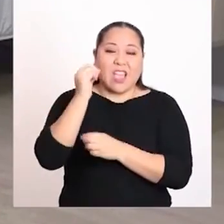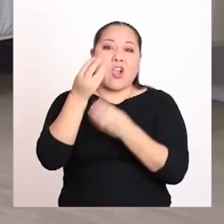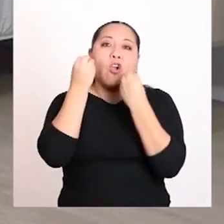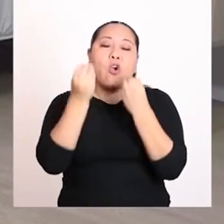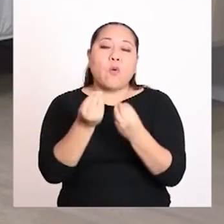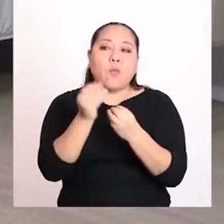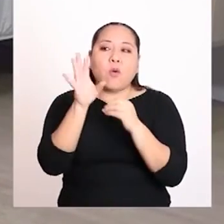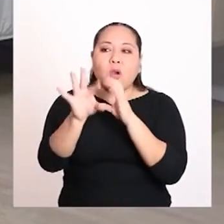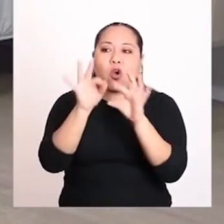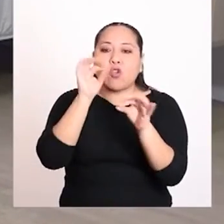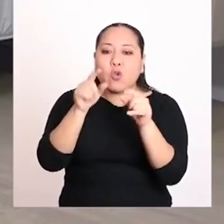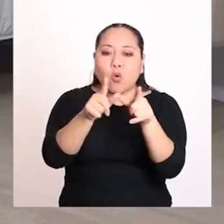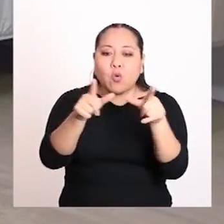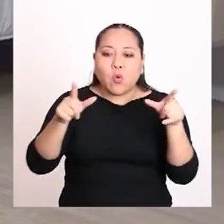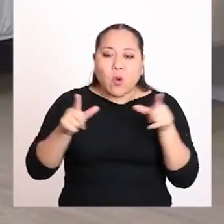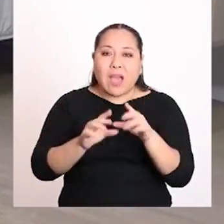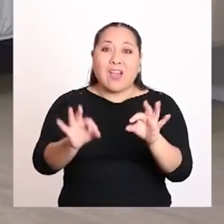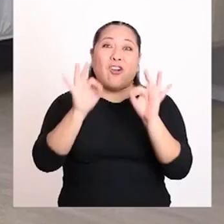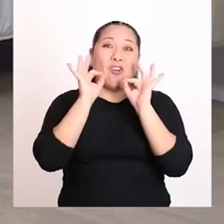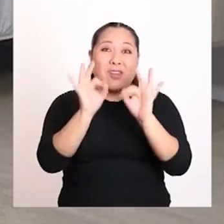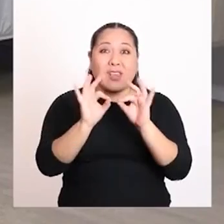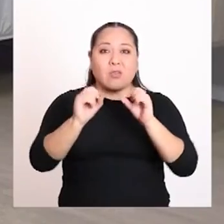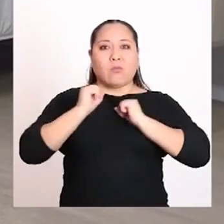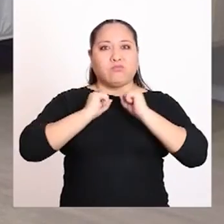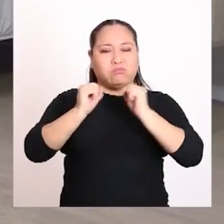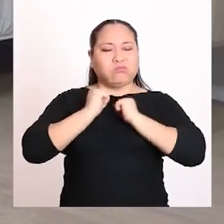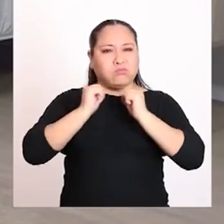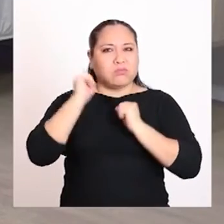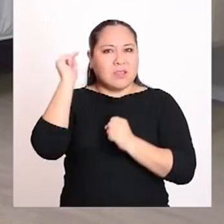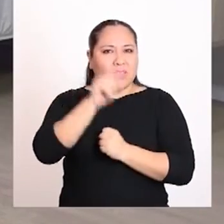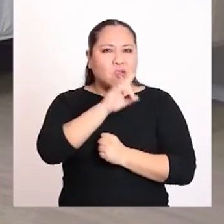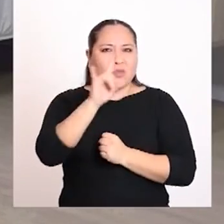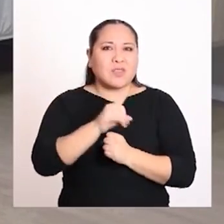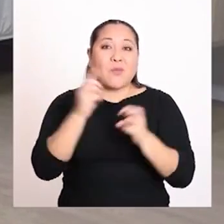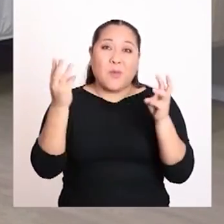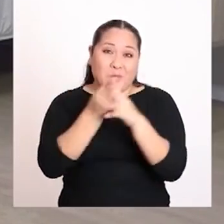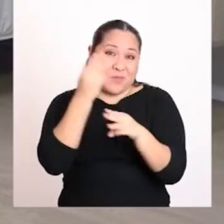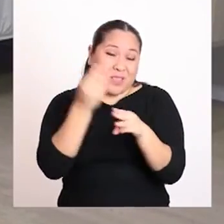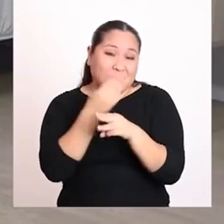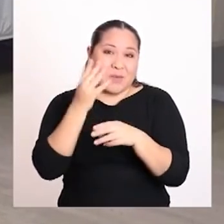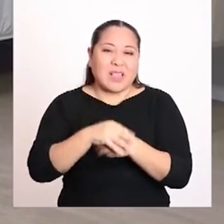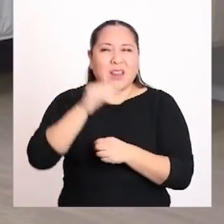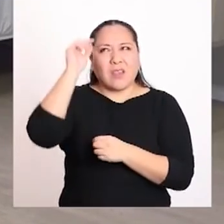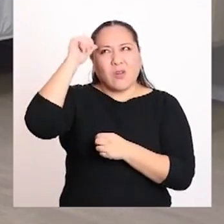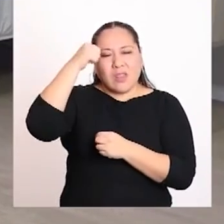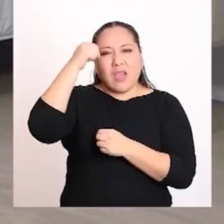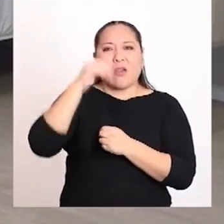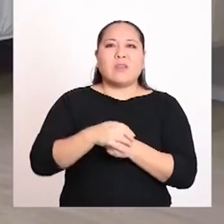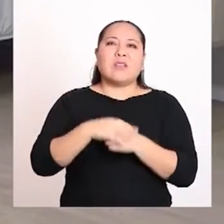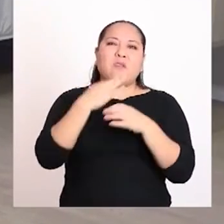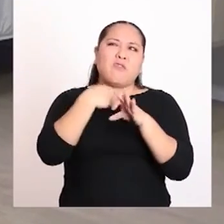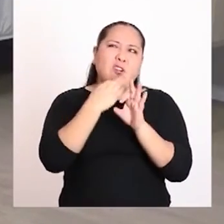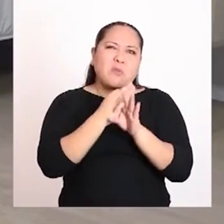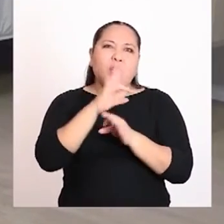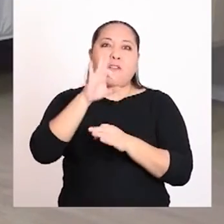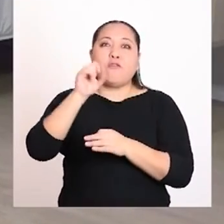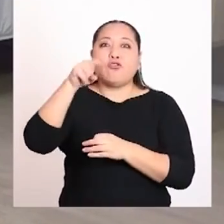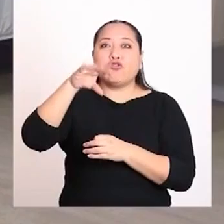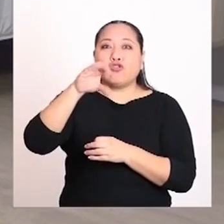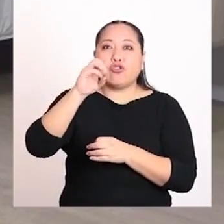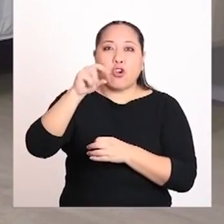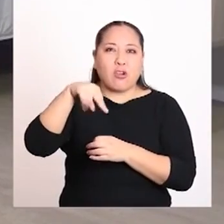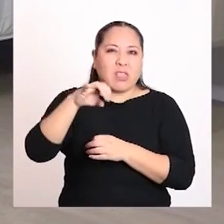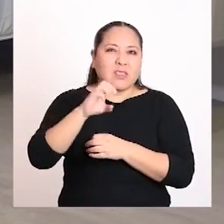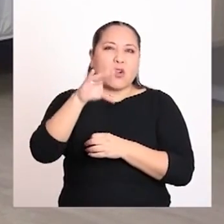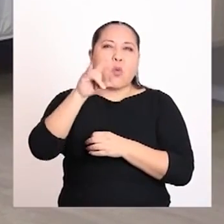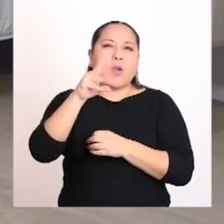duda: ¿cómo identificar un área adecuada para hacer ejercicios? Para esto usamos las matemáticas. Recordamos la forma general de funciones